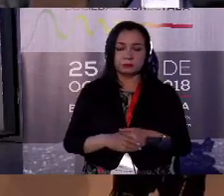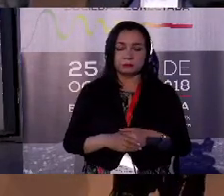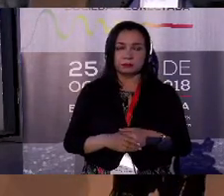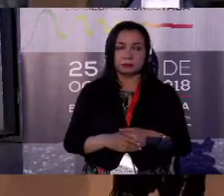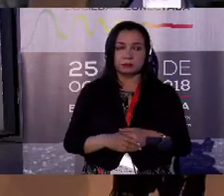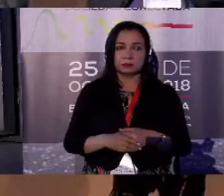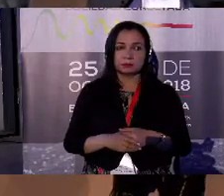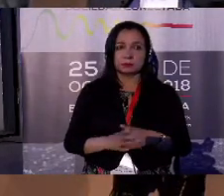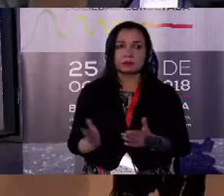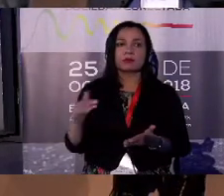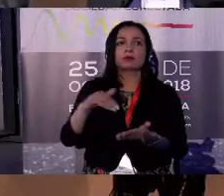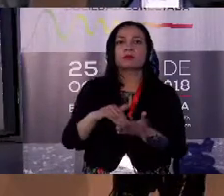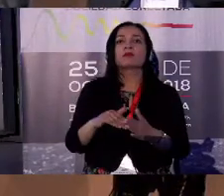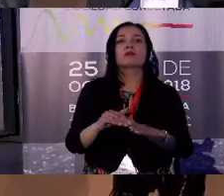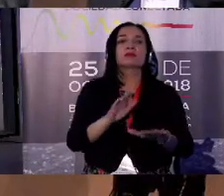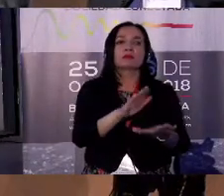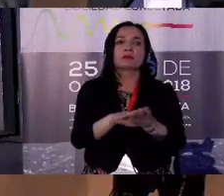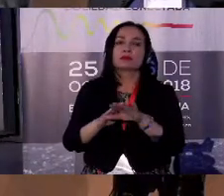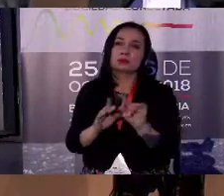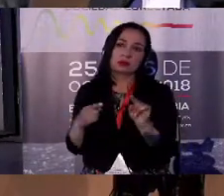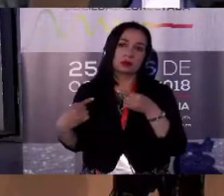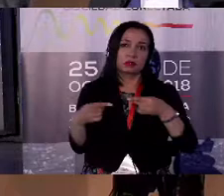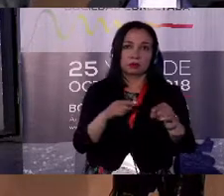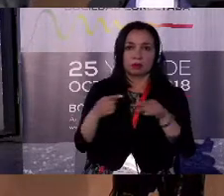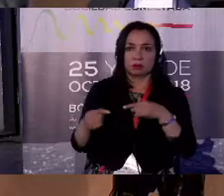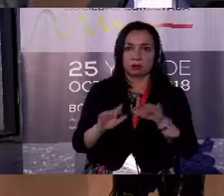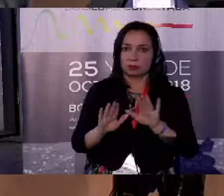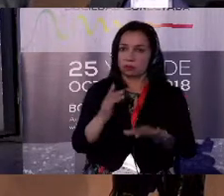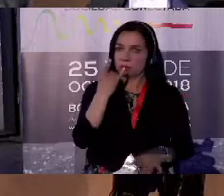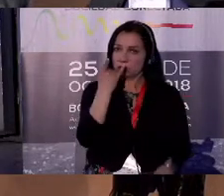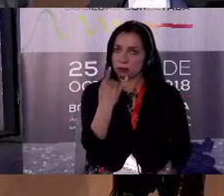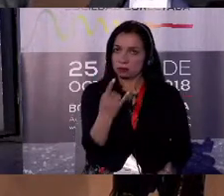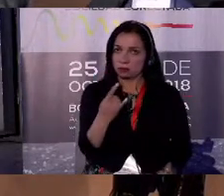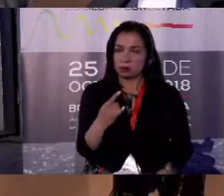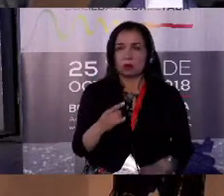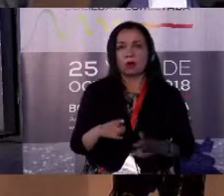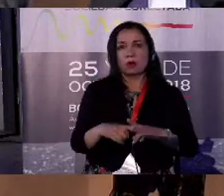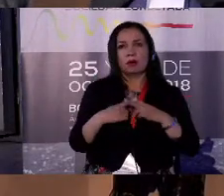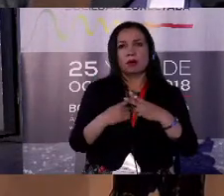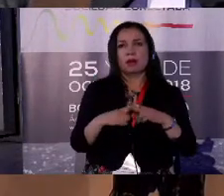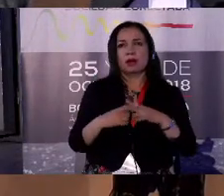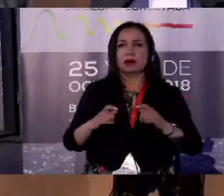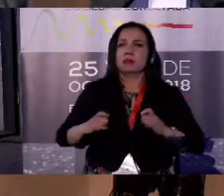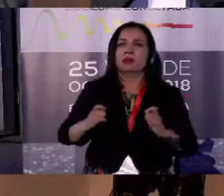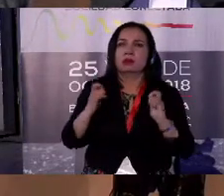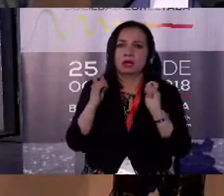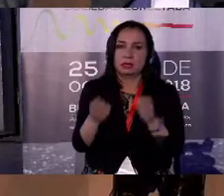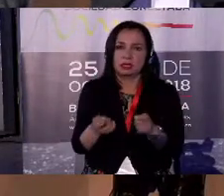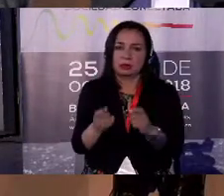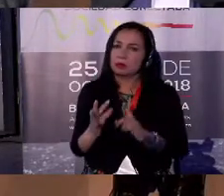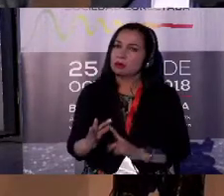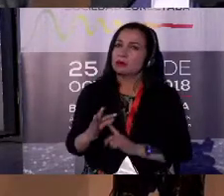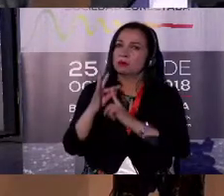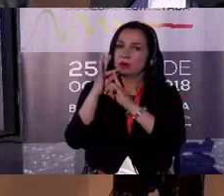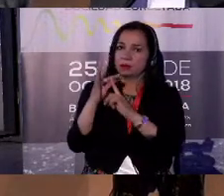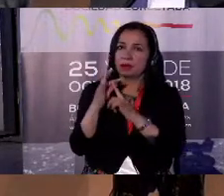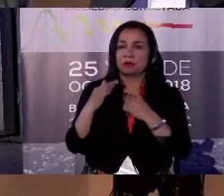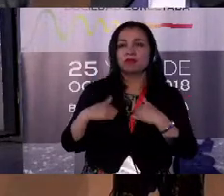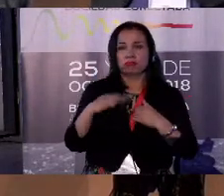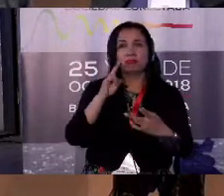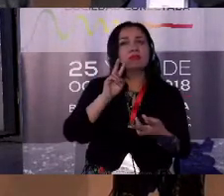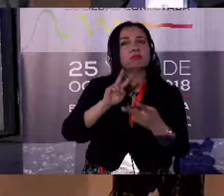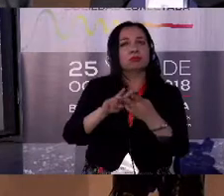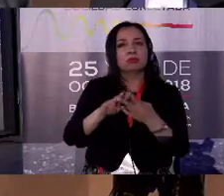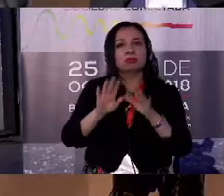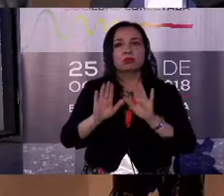segundillo a la discusión que me parece interesantísima sobre los mecanismos de asignación, ¿no? En particular en el caso que yo conozco más